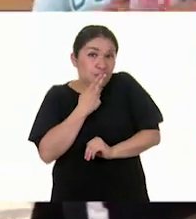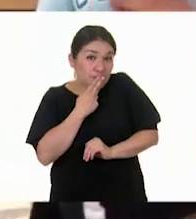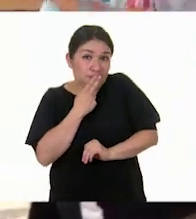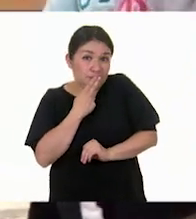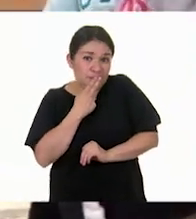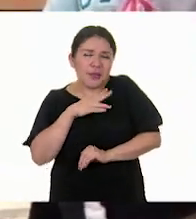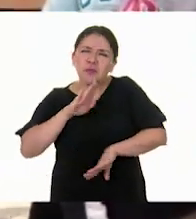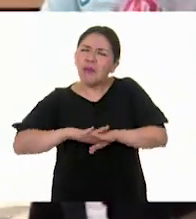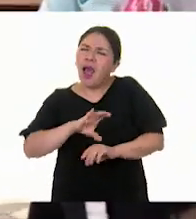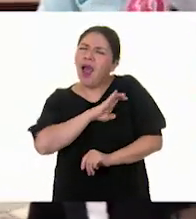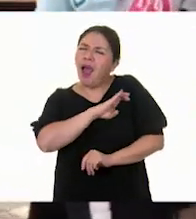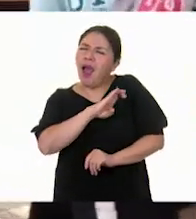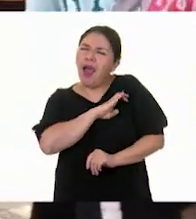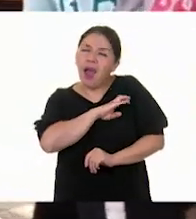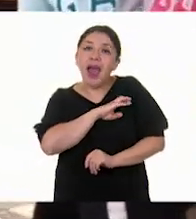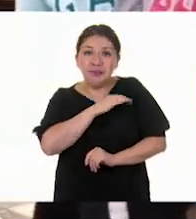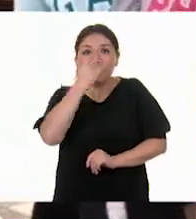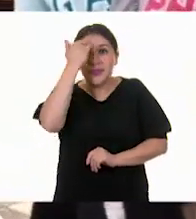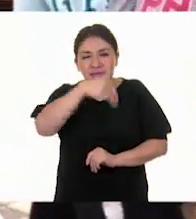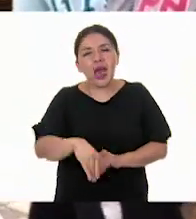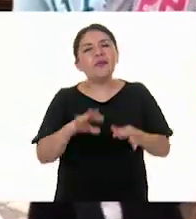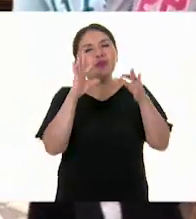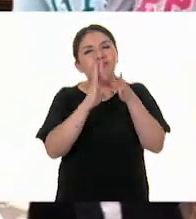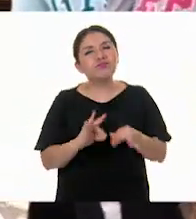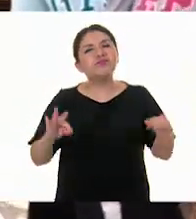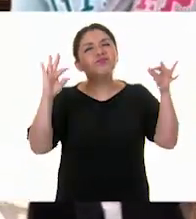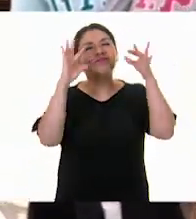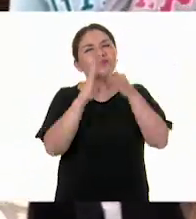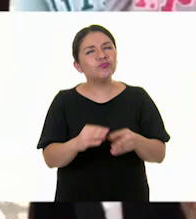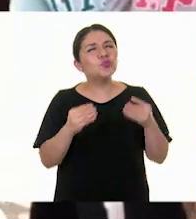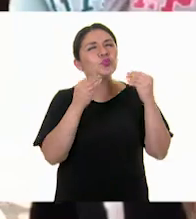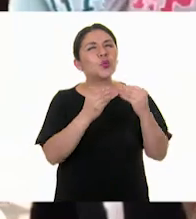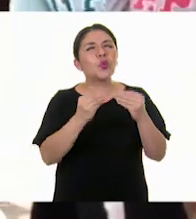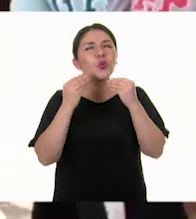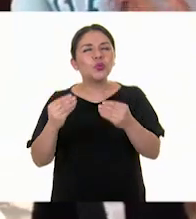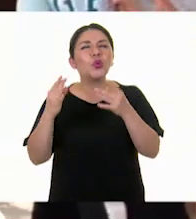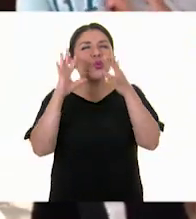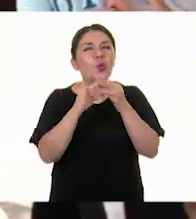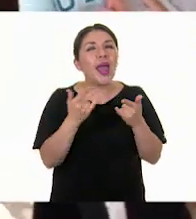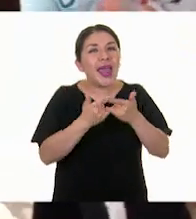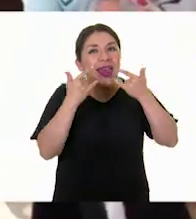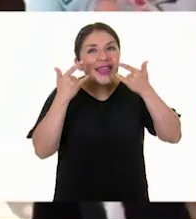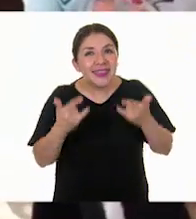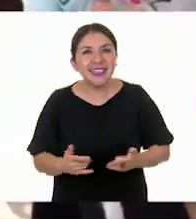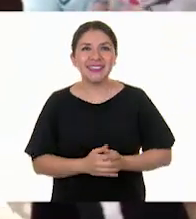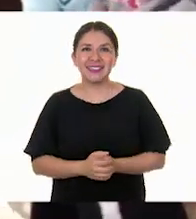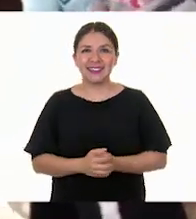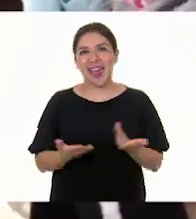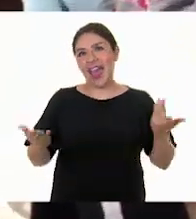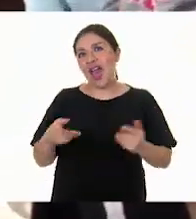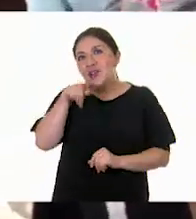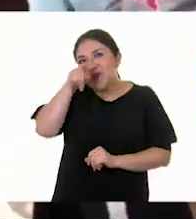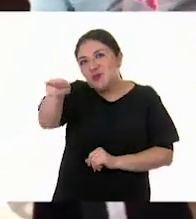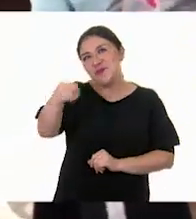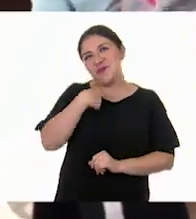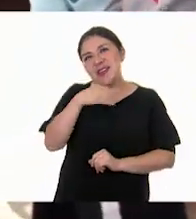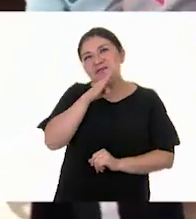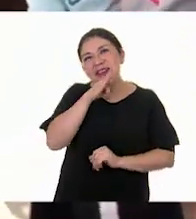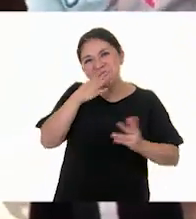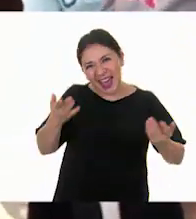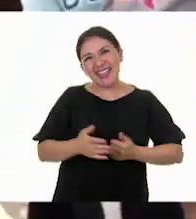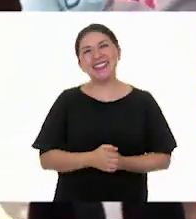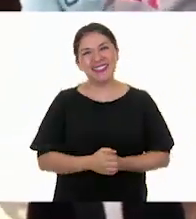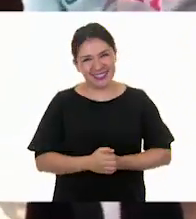Esta amorosa mamá sabe contar muchos cuentos. Pues eres tú, mamá. ¡Ay,